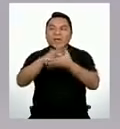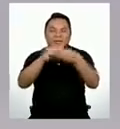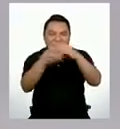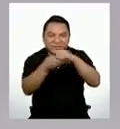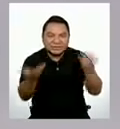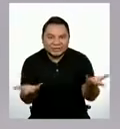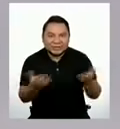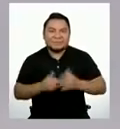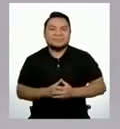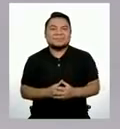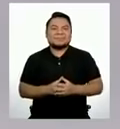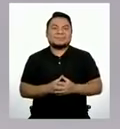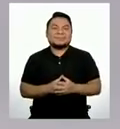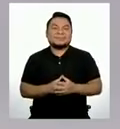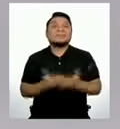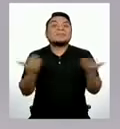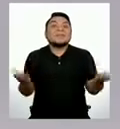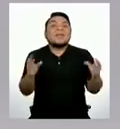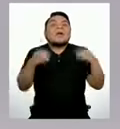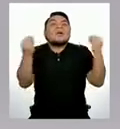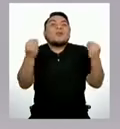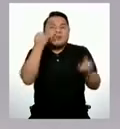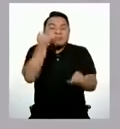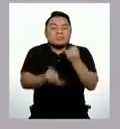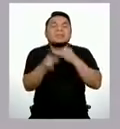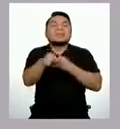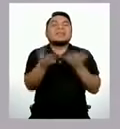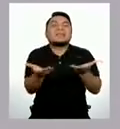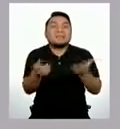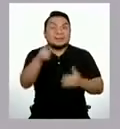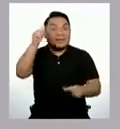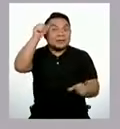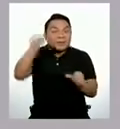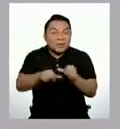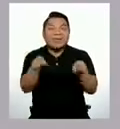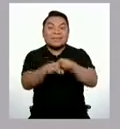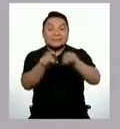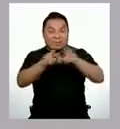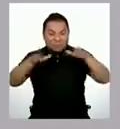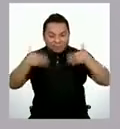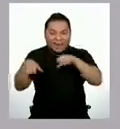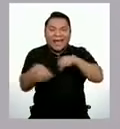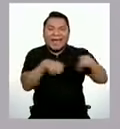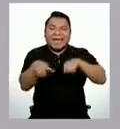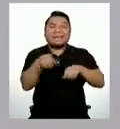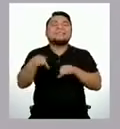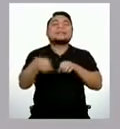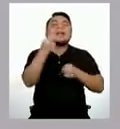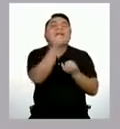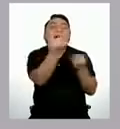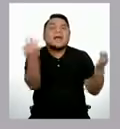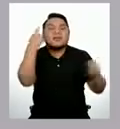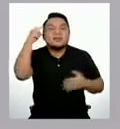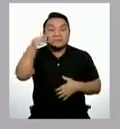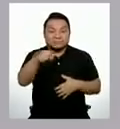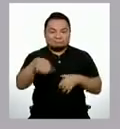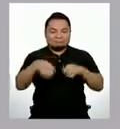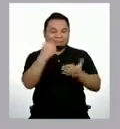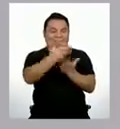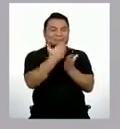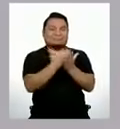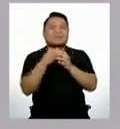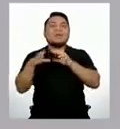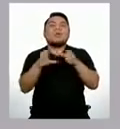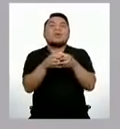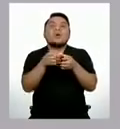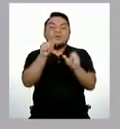la historia? ¿Y cómo terminó esta? Y recuerda que también puedes revisar y realizar algunas de las actividades de